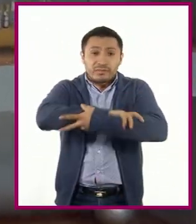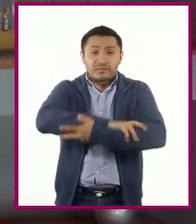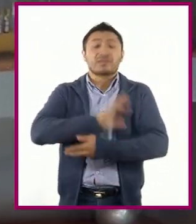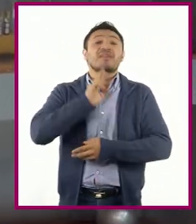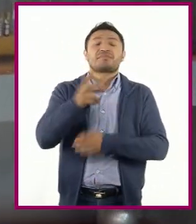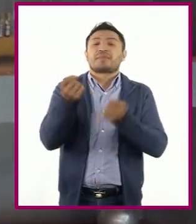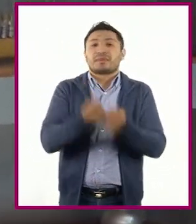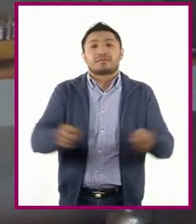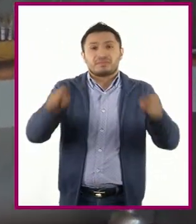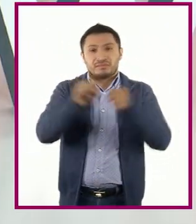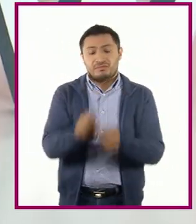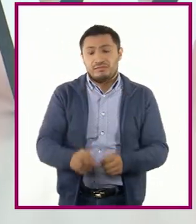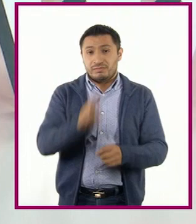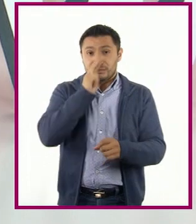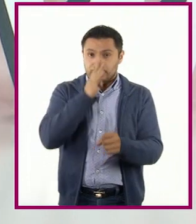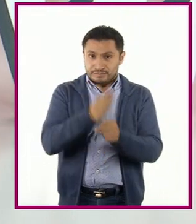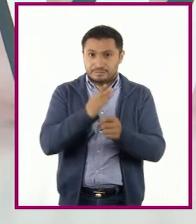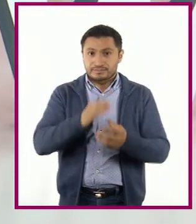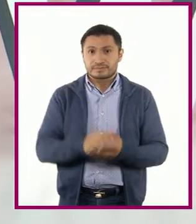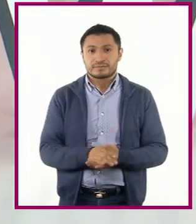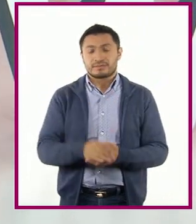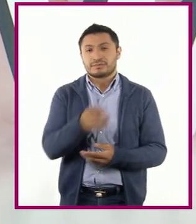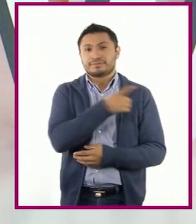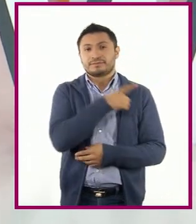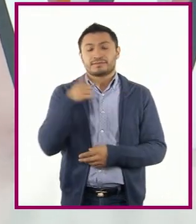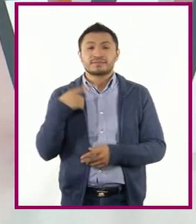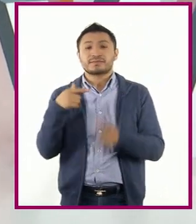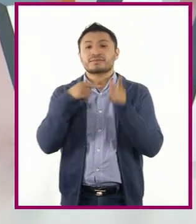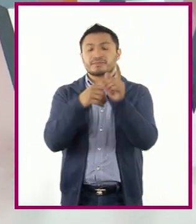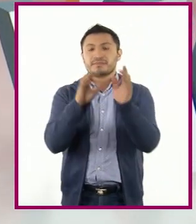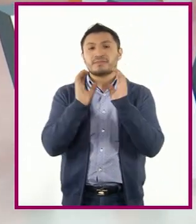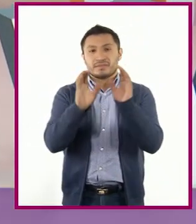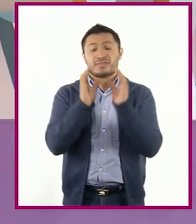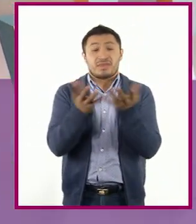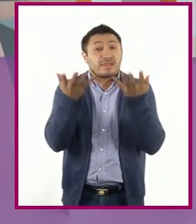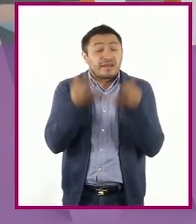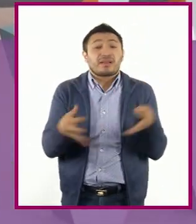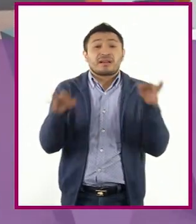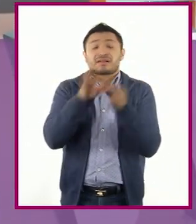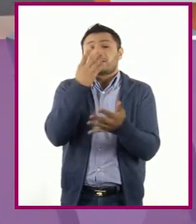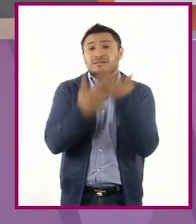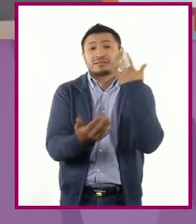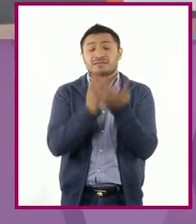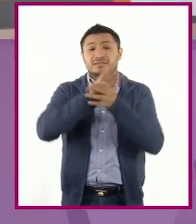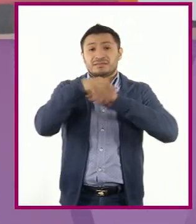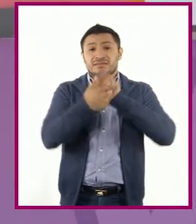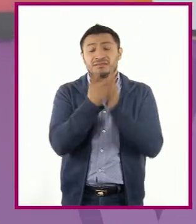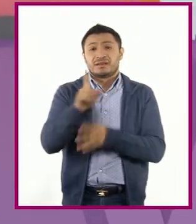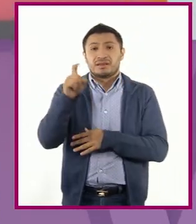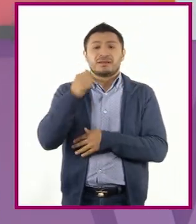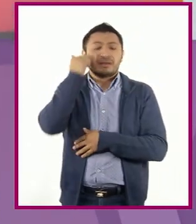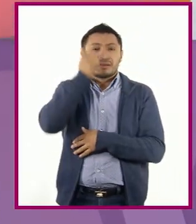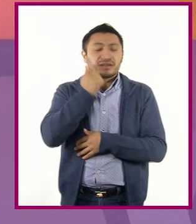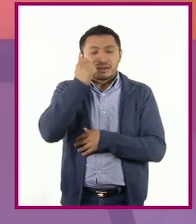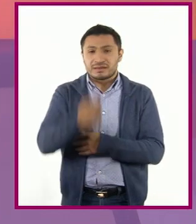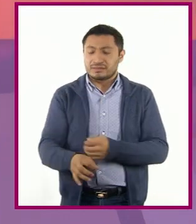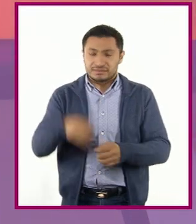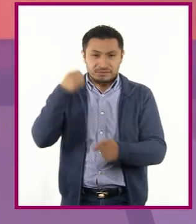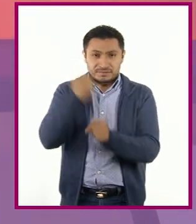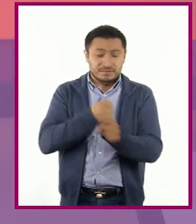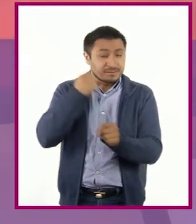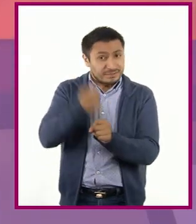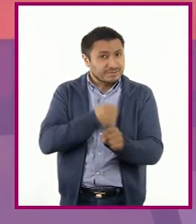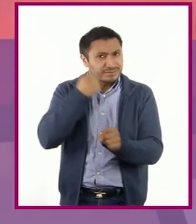consciente y responsable. Debemos continuar con los cuidados básicos, lavarnos las manos con agua y jabón de manera constante